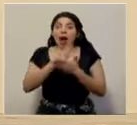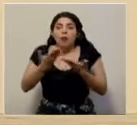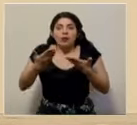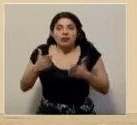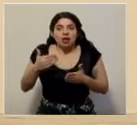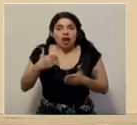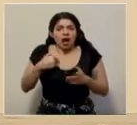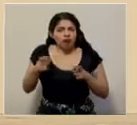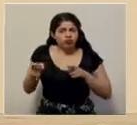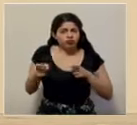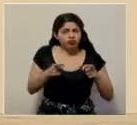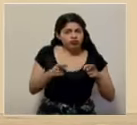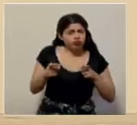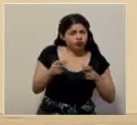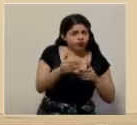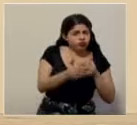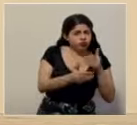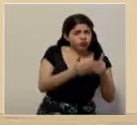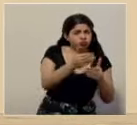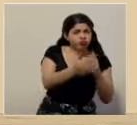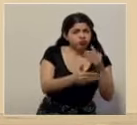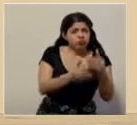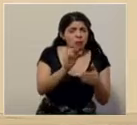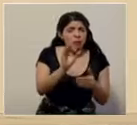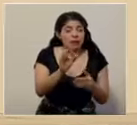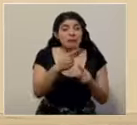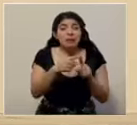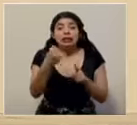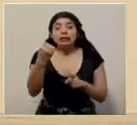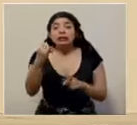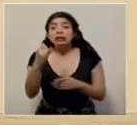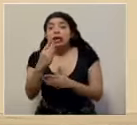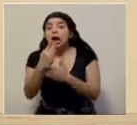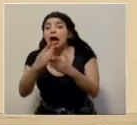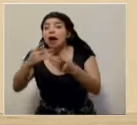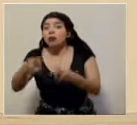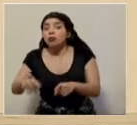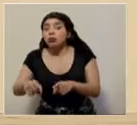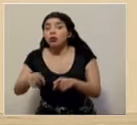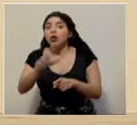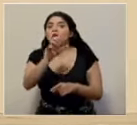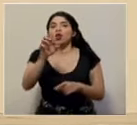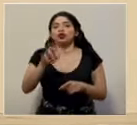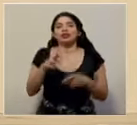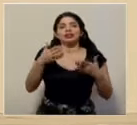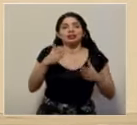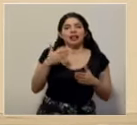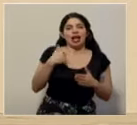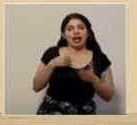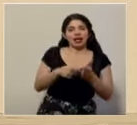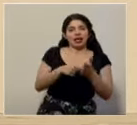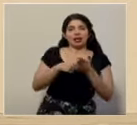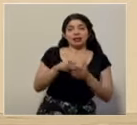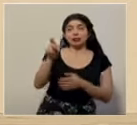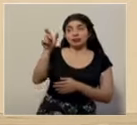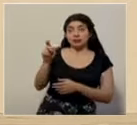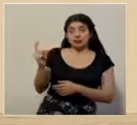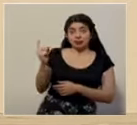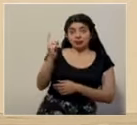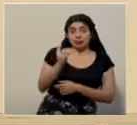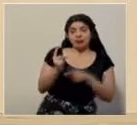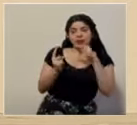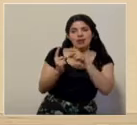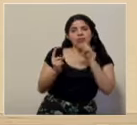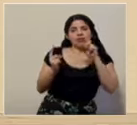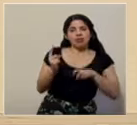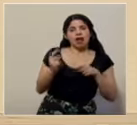controles, cualquier circunstancia posterior, uno de los requisitos que tiene Costa Rica es que el turista ingrese a Costa Rica con un